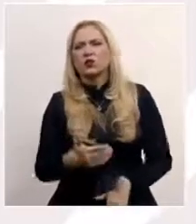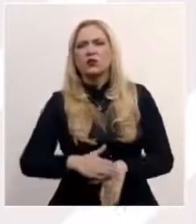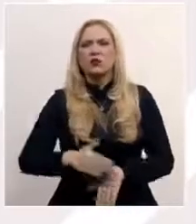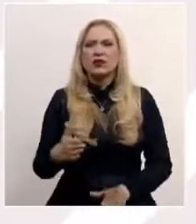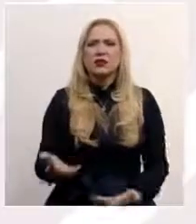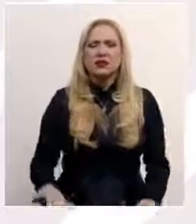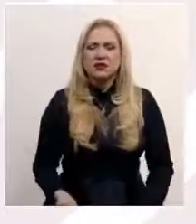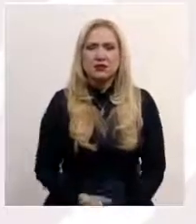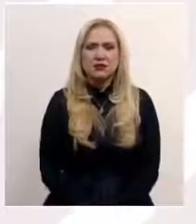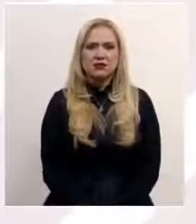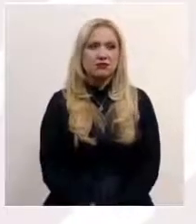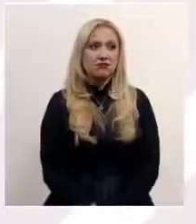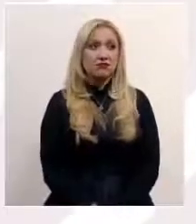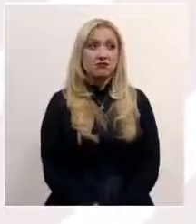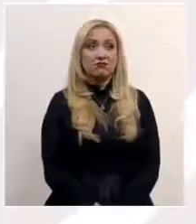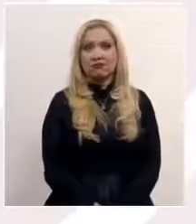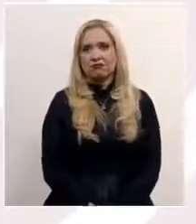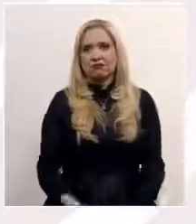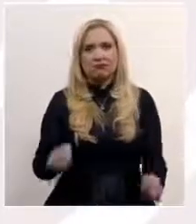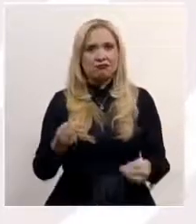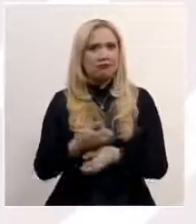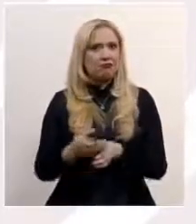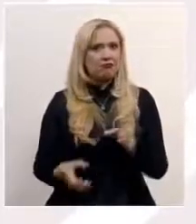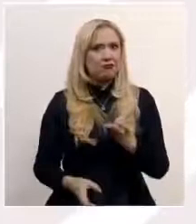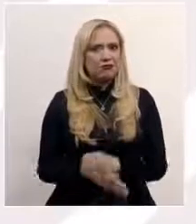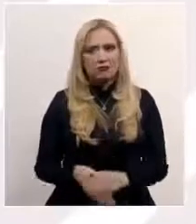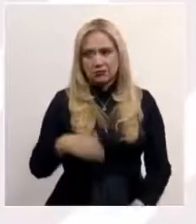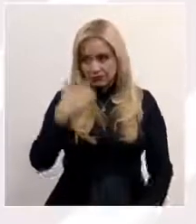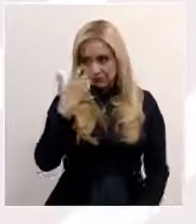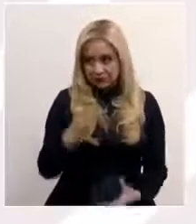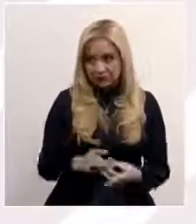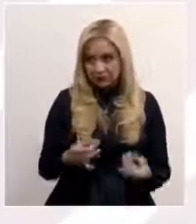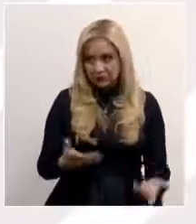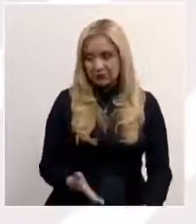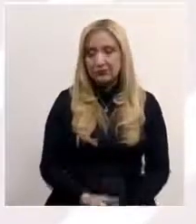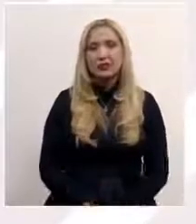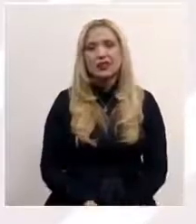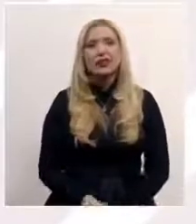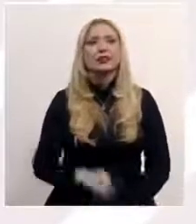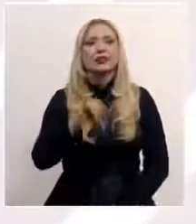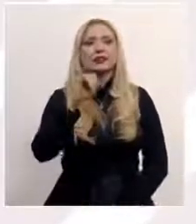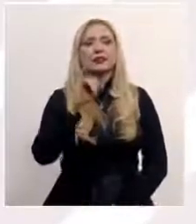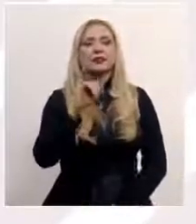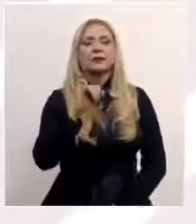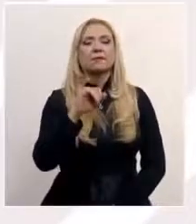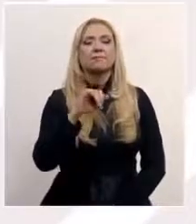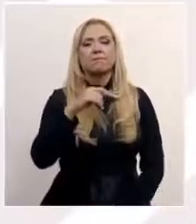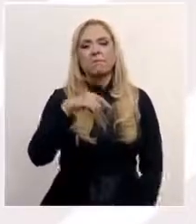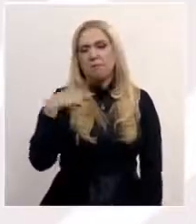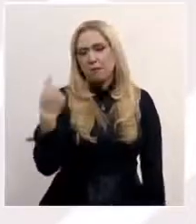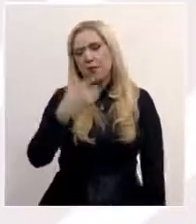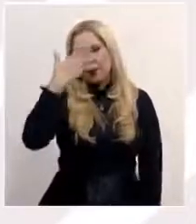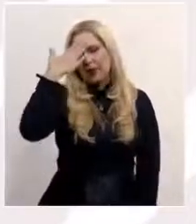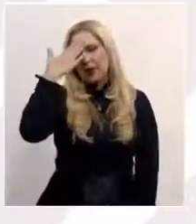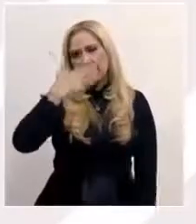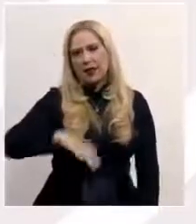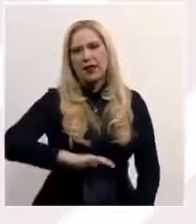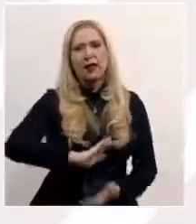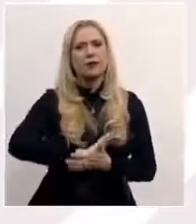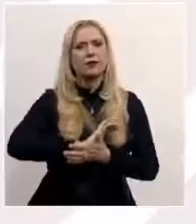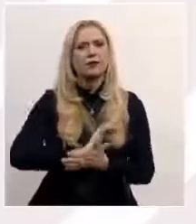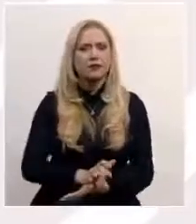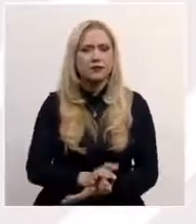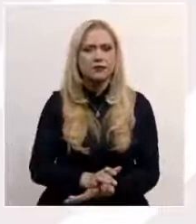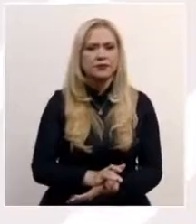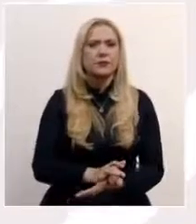Uy, hay muchas O si cosas quieres abordar este también. Sí, de entrada, lo que sí sabemos con respecto a la discriminación laboral